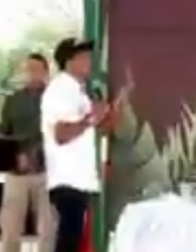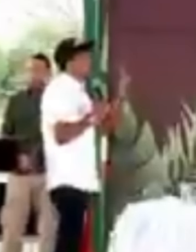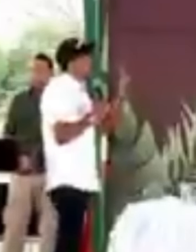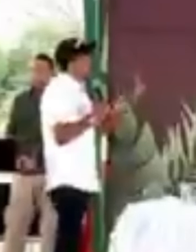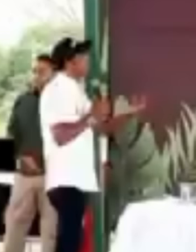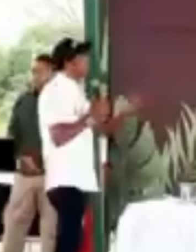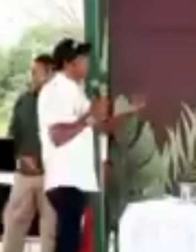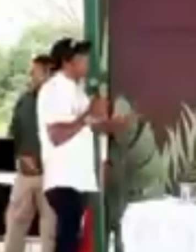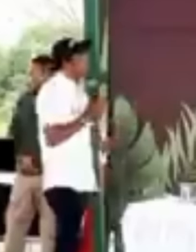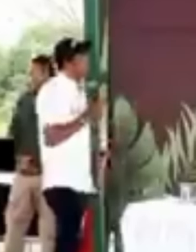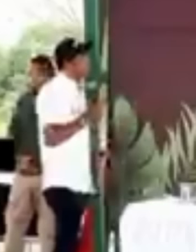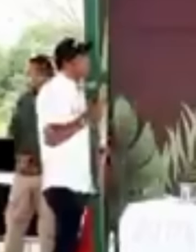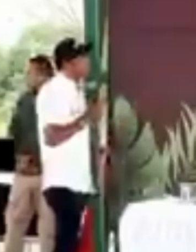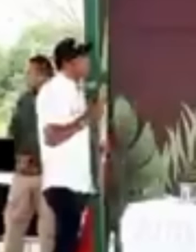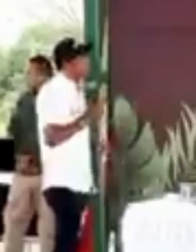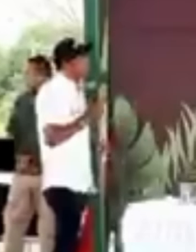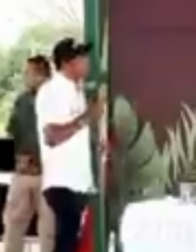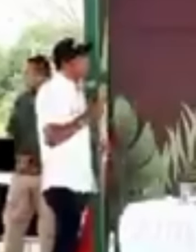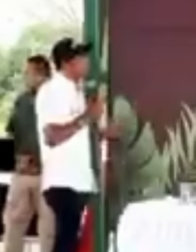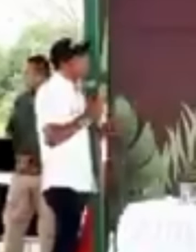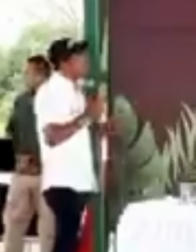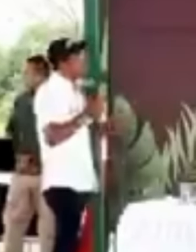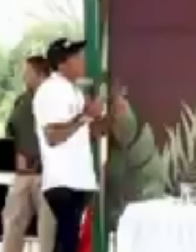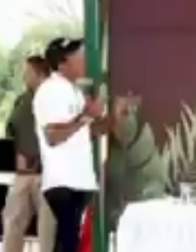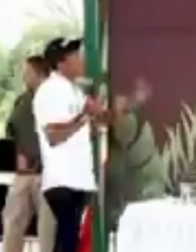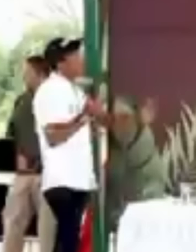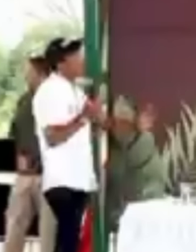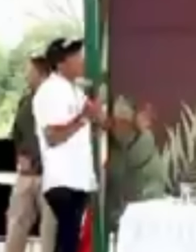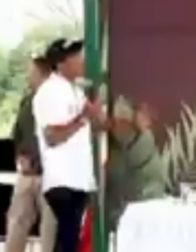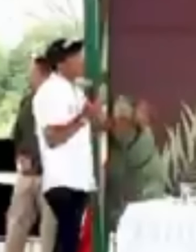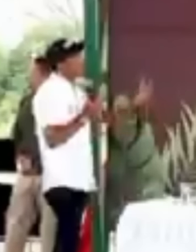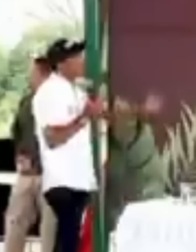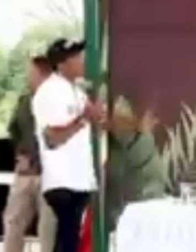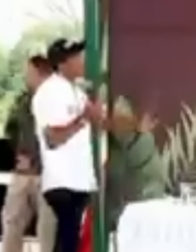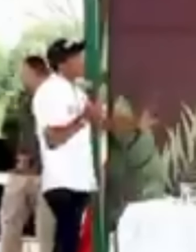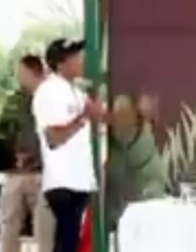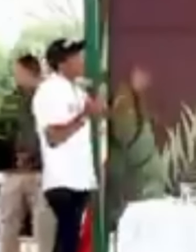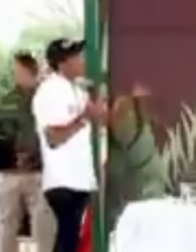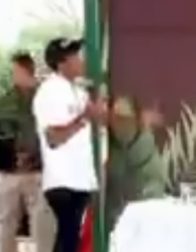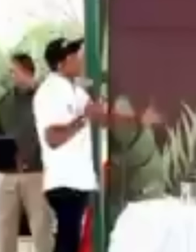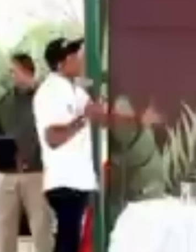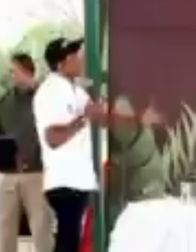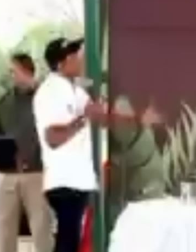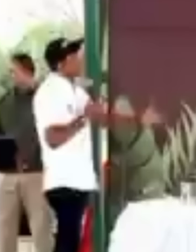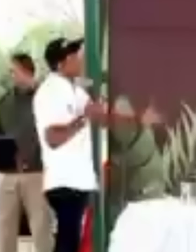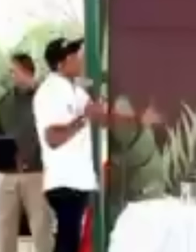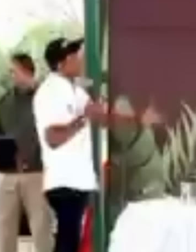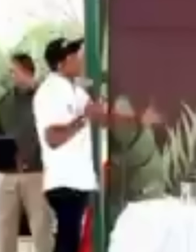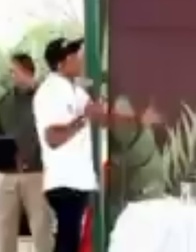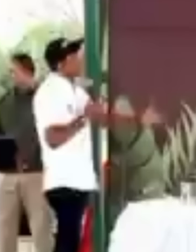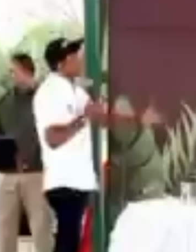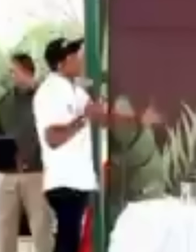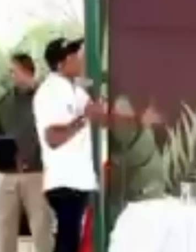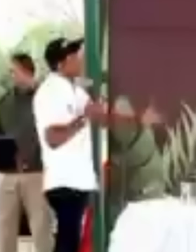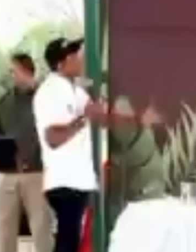con el con el contratista y con la gobernación y ya la gobernación nos ha dicho el gobernador erasmo que va a poner lo que hace falta para